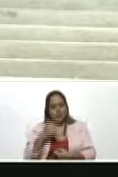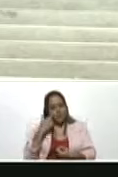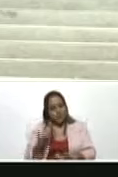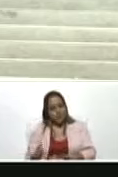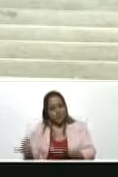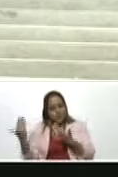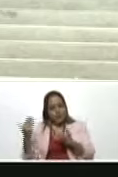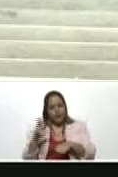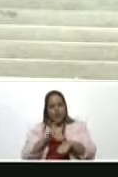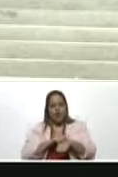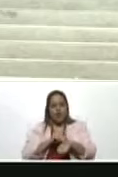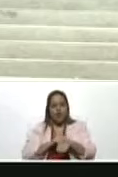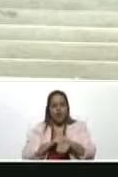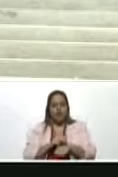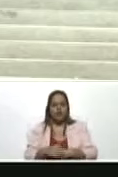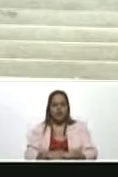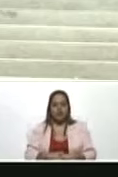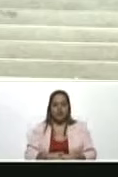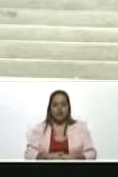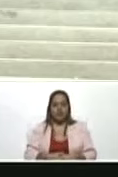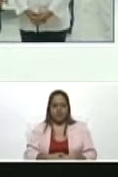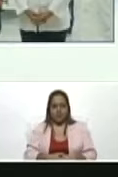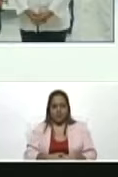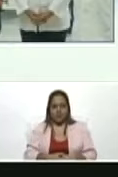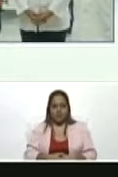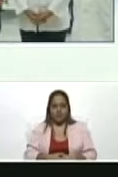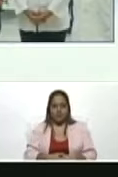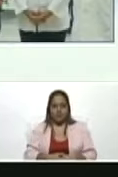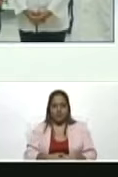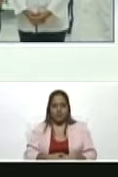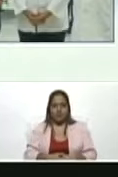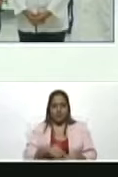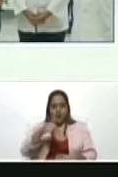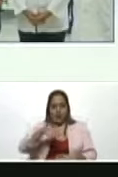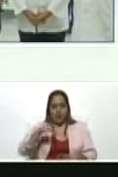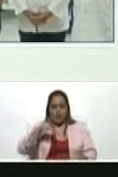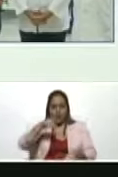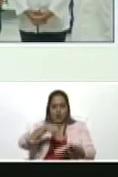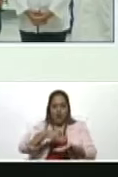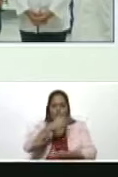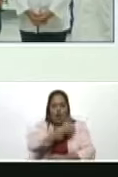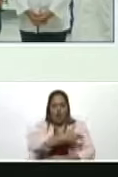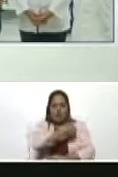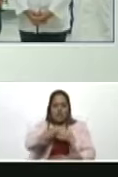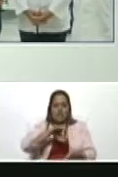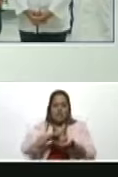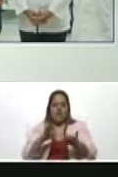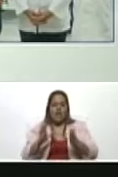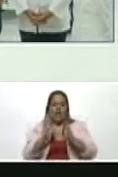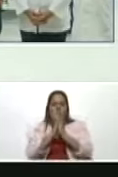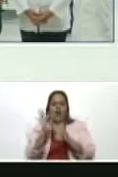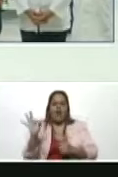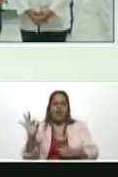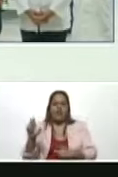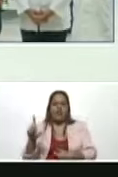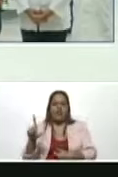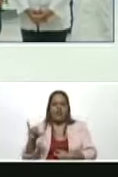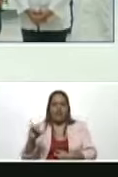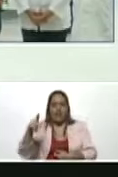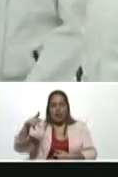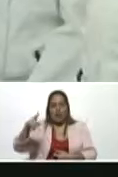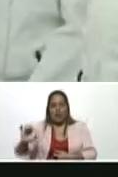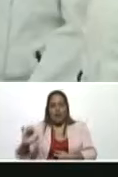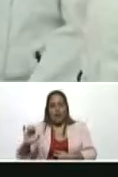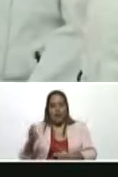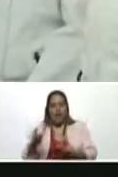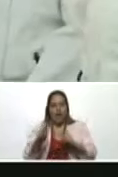Adelante, doctor Olson Tovar. Nos encontramos acá en el Hospital Central de San Felipe, doctor Plácido Daniel Rodríguez Rivero, en